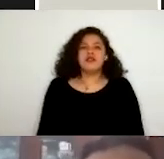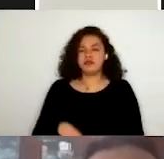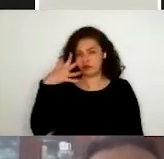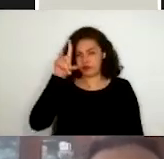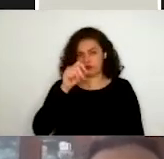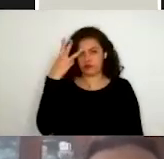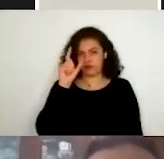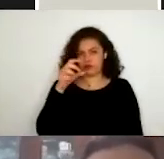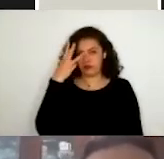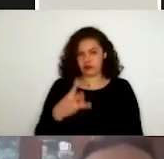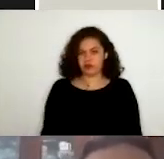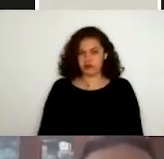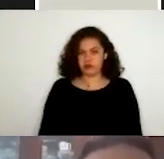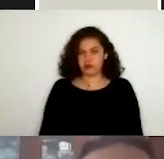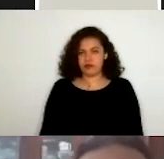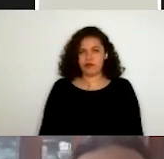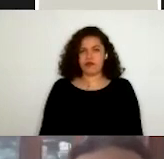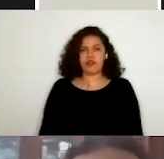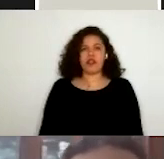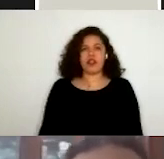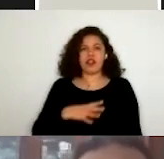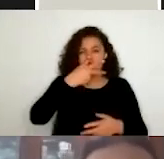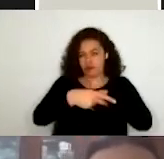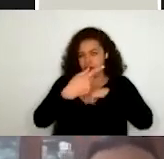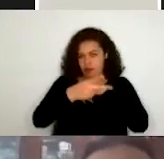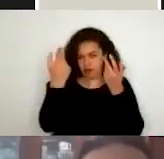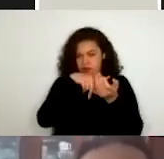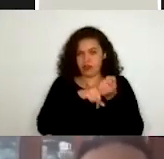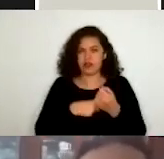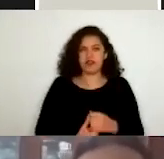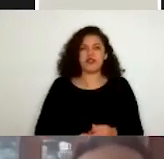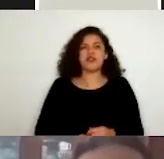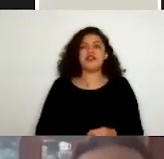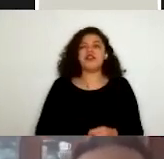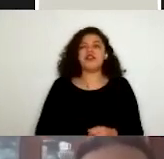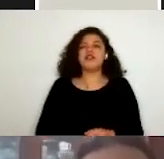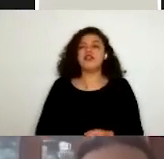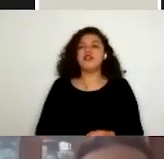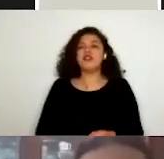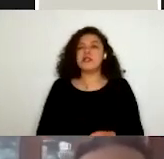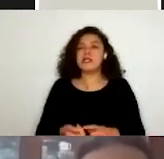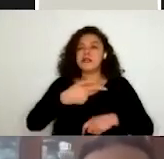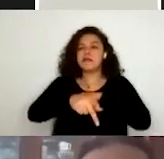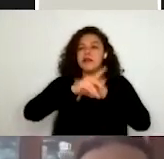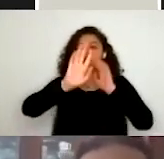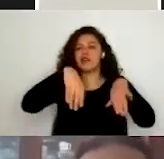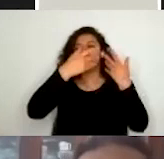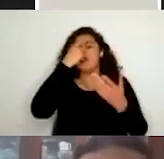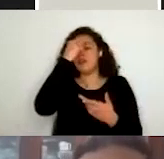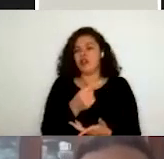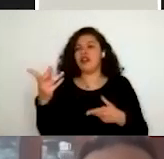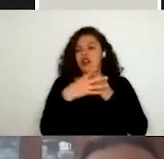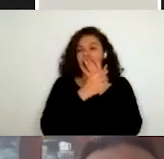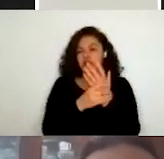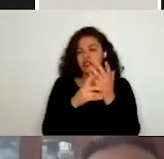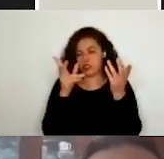5.3.2. Contar con un análisis de riesgo interno y riesgo externo, de acuerdo a lo establecido en estos términos